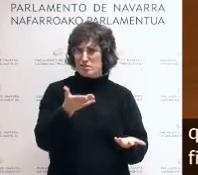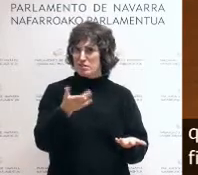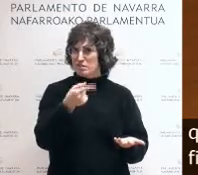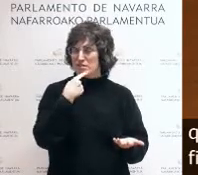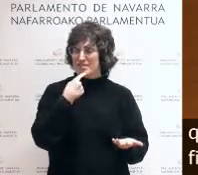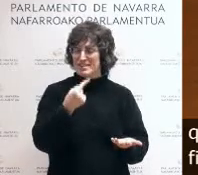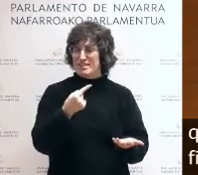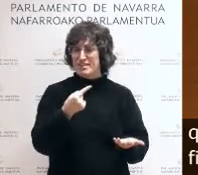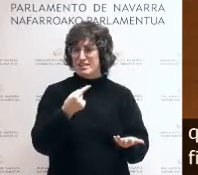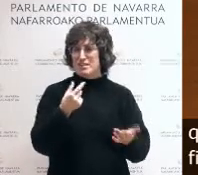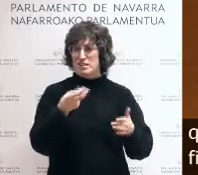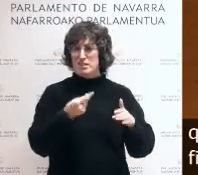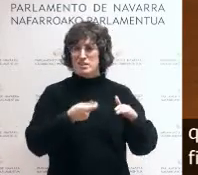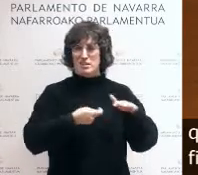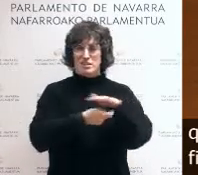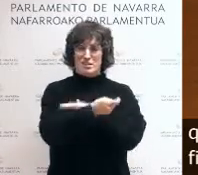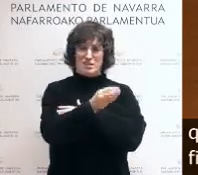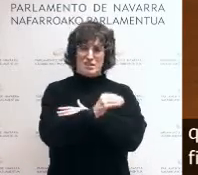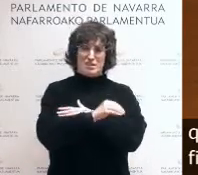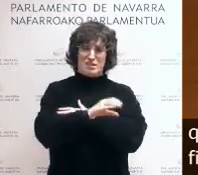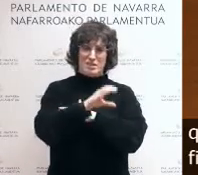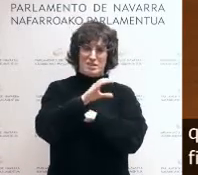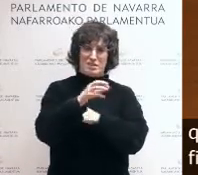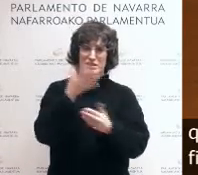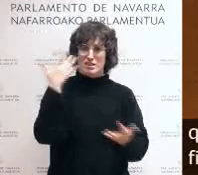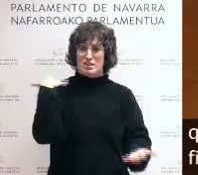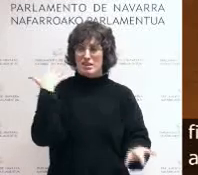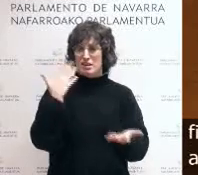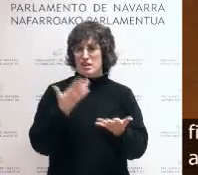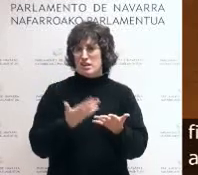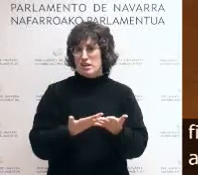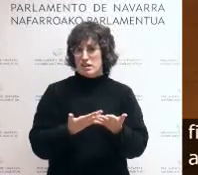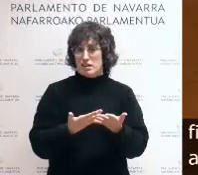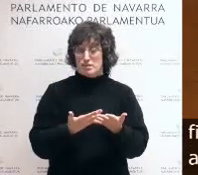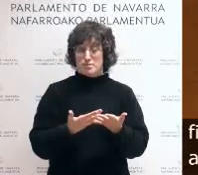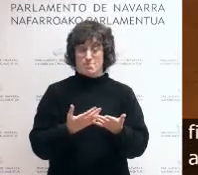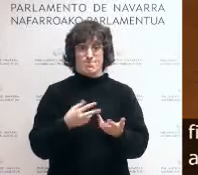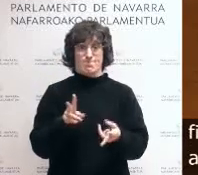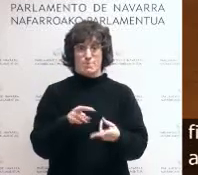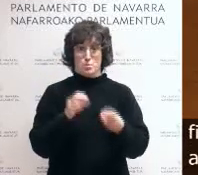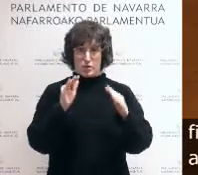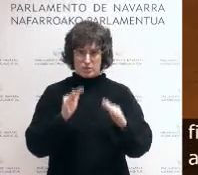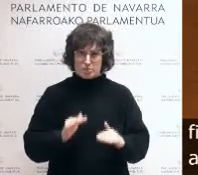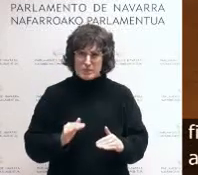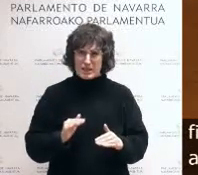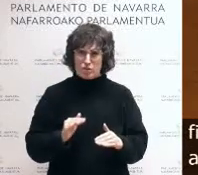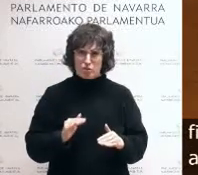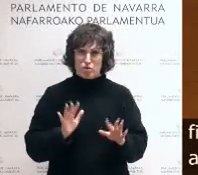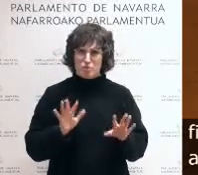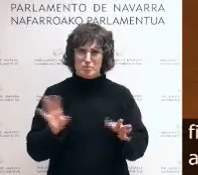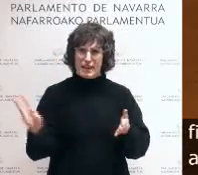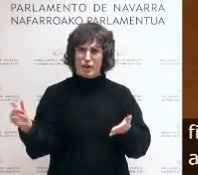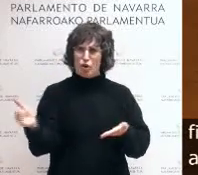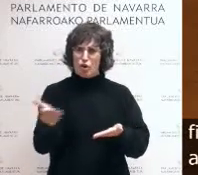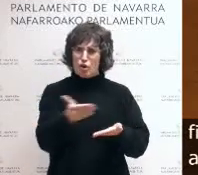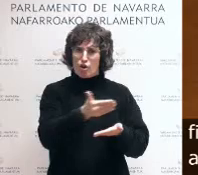aumentan o aumentaban en otros años con menos impuestos. Con menos impuestos aumentaban los ingresos